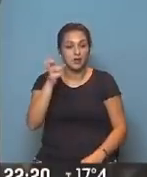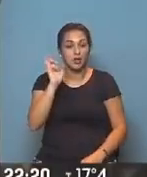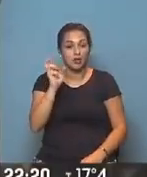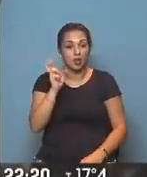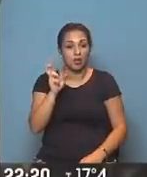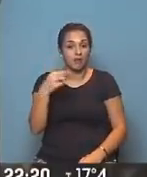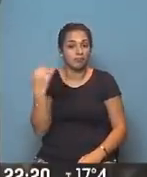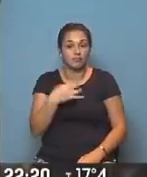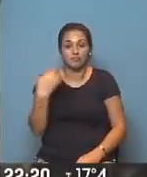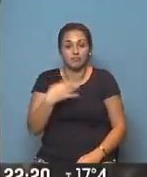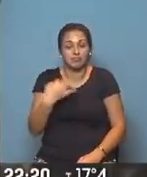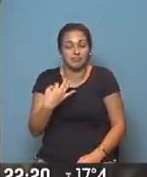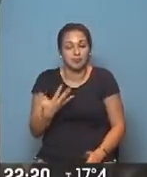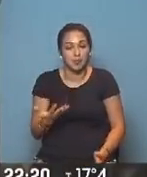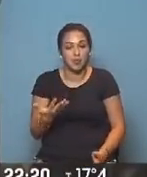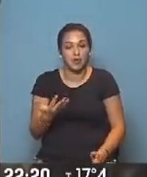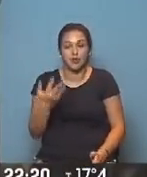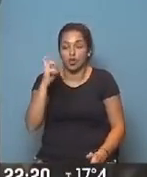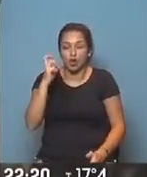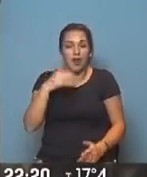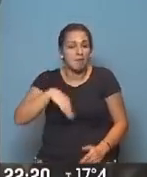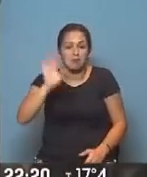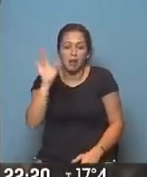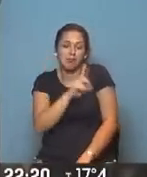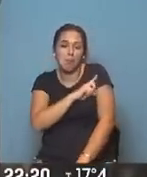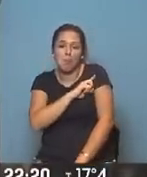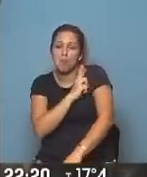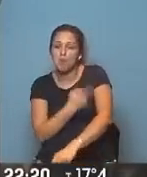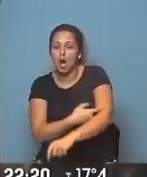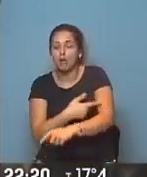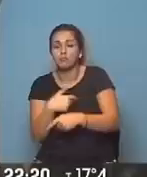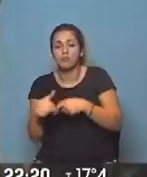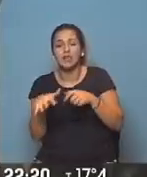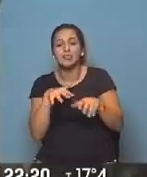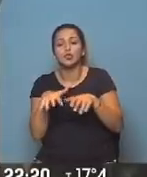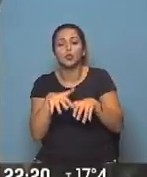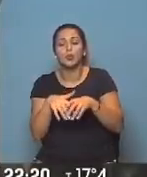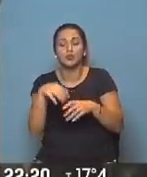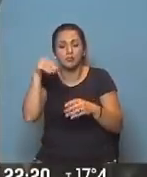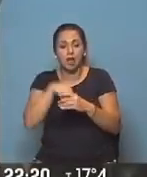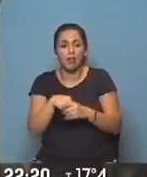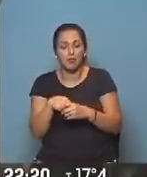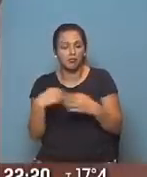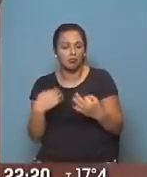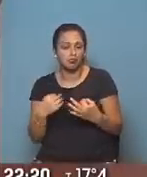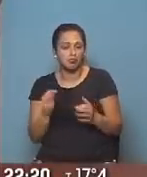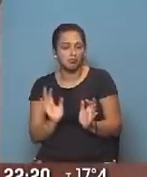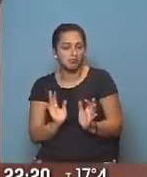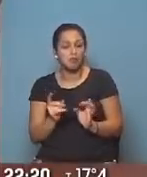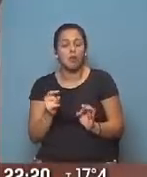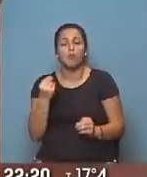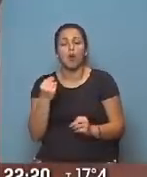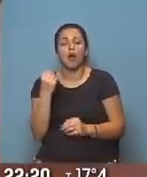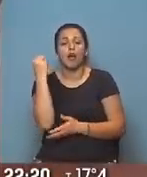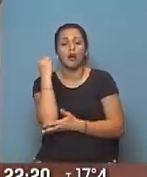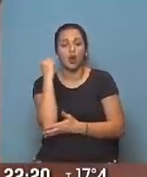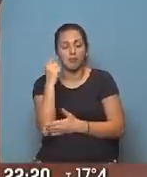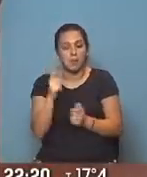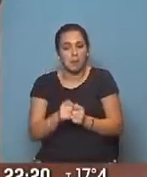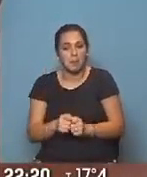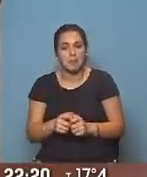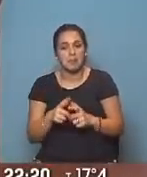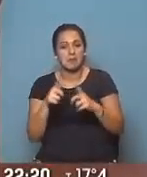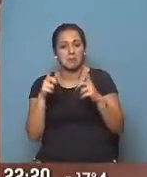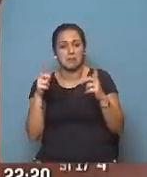sigue siendo la moneda más potente, tiene una situación interna relativamente calma porque la economía está creciendo